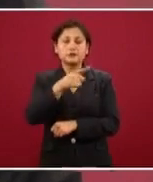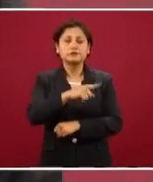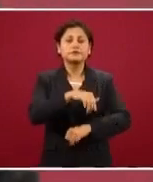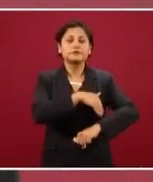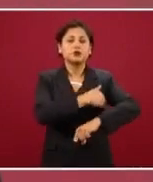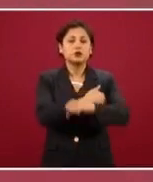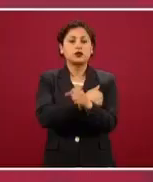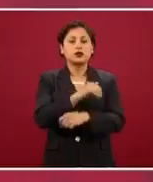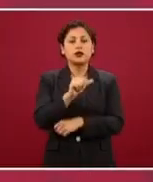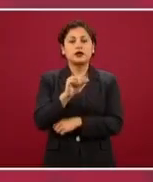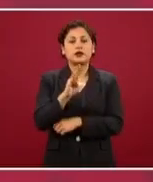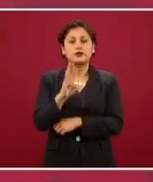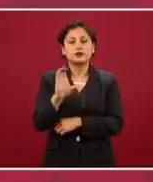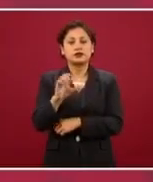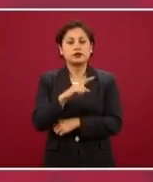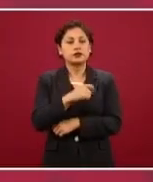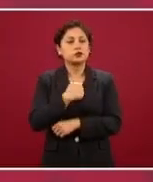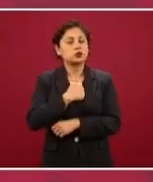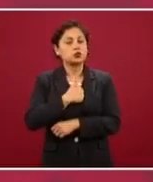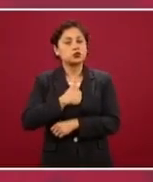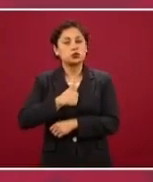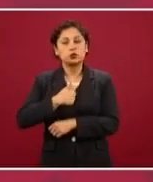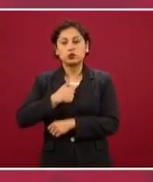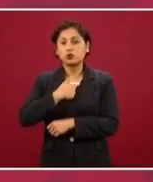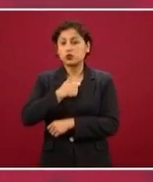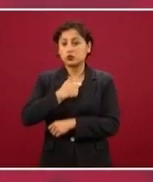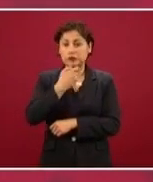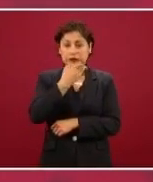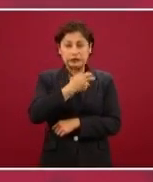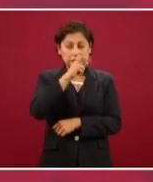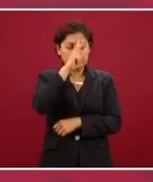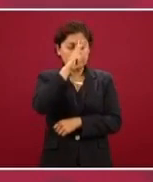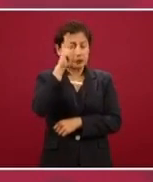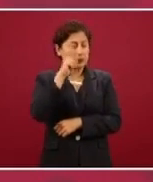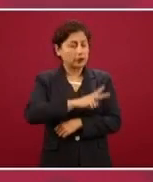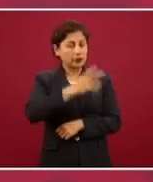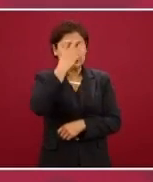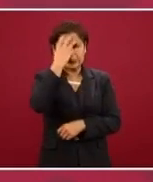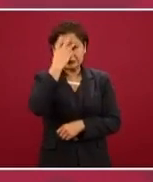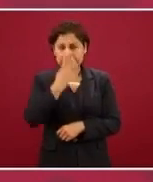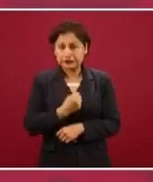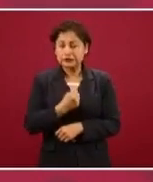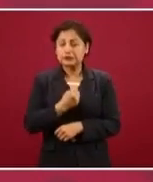Ya no puede haber algo más triste que eso.